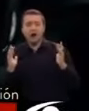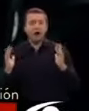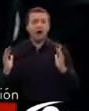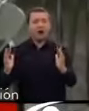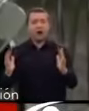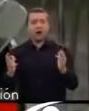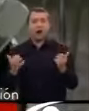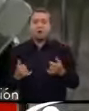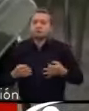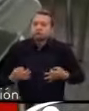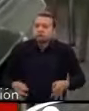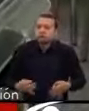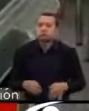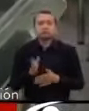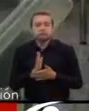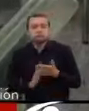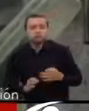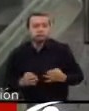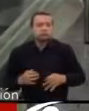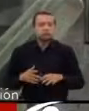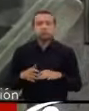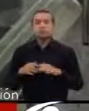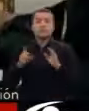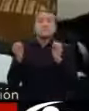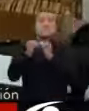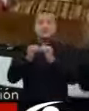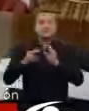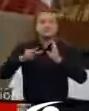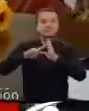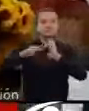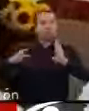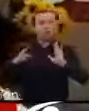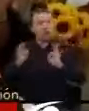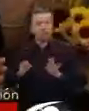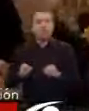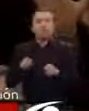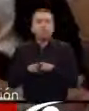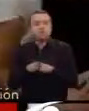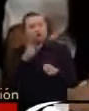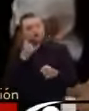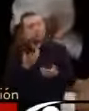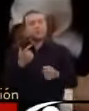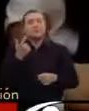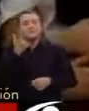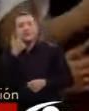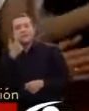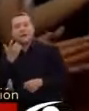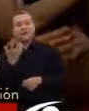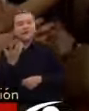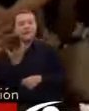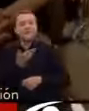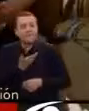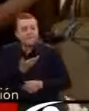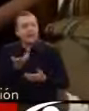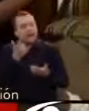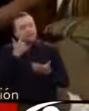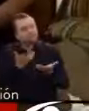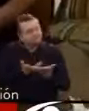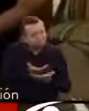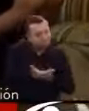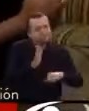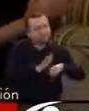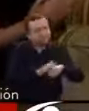los novios reciban los últimos consejos de sus padres y los invitados participen de la ceremonia de una forma particular.